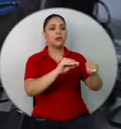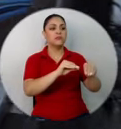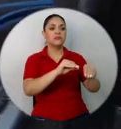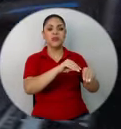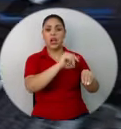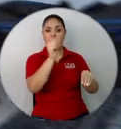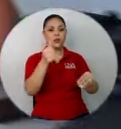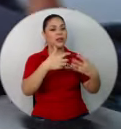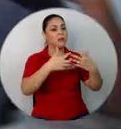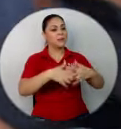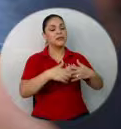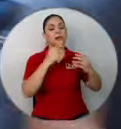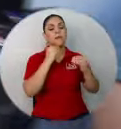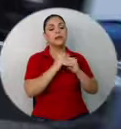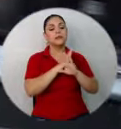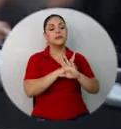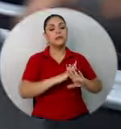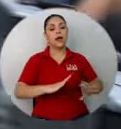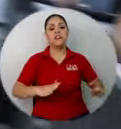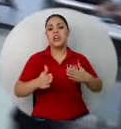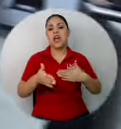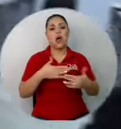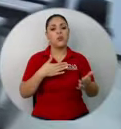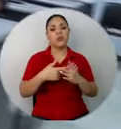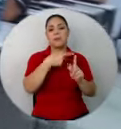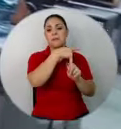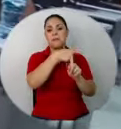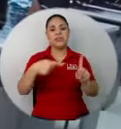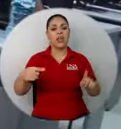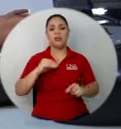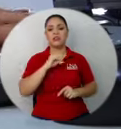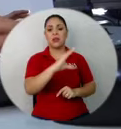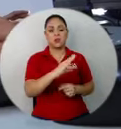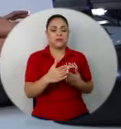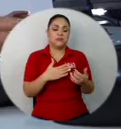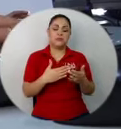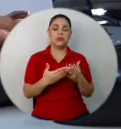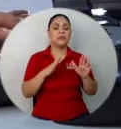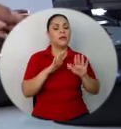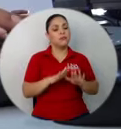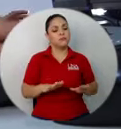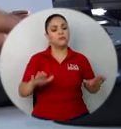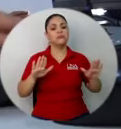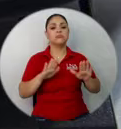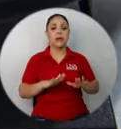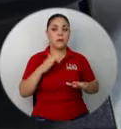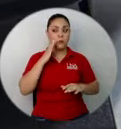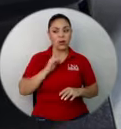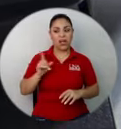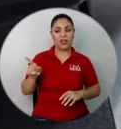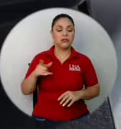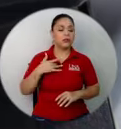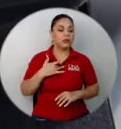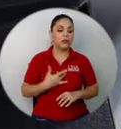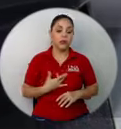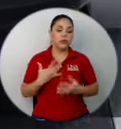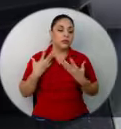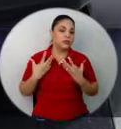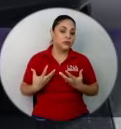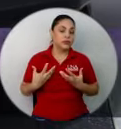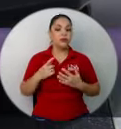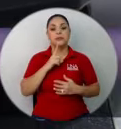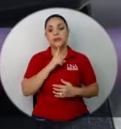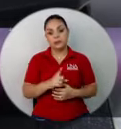estable por la mitad del salario. ¿Por qué? Por cuestiones, de que le motivan a estar acá, y por cuestiones de